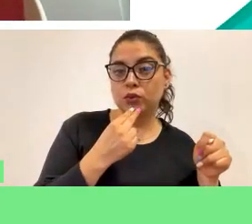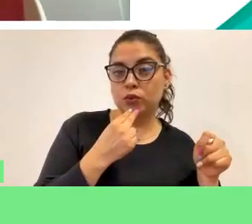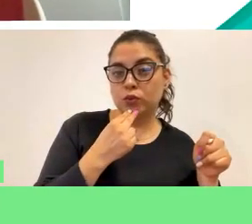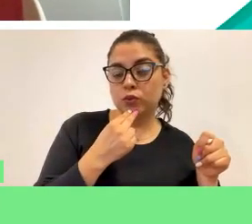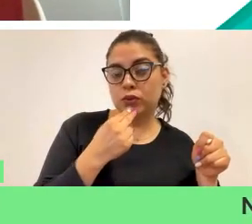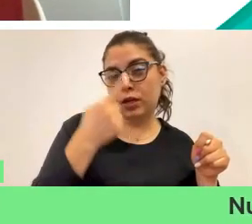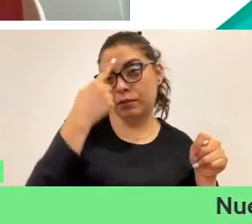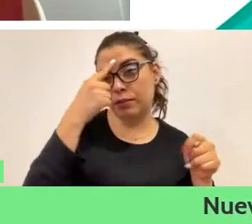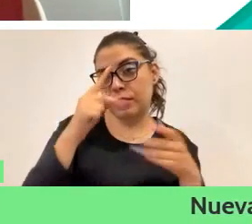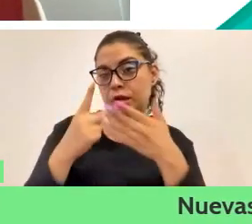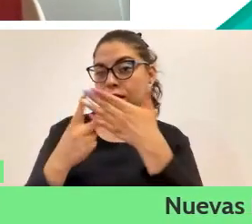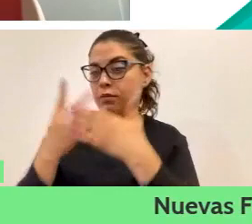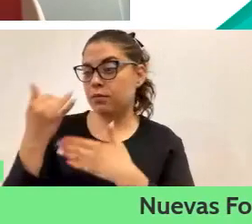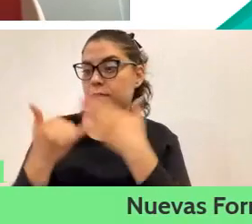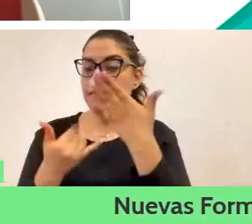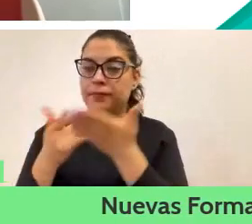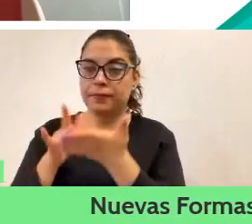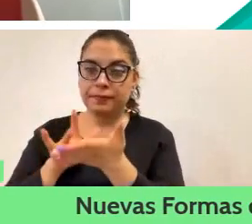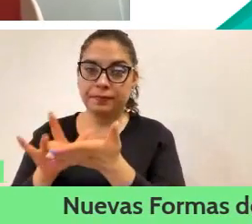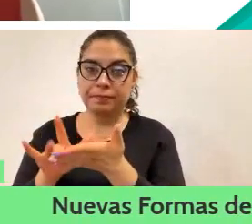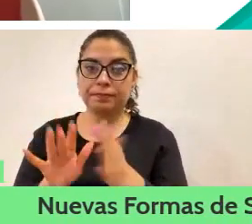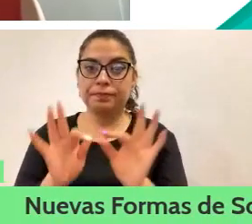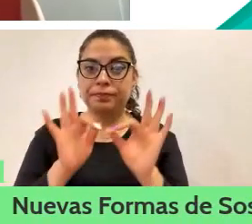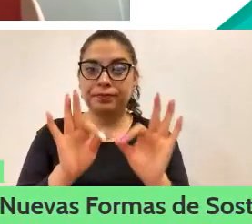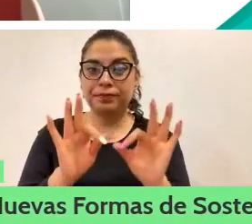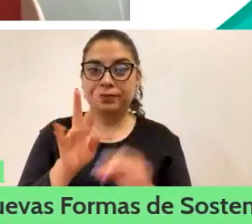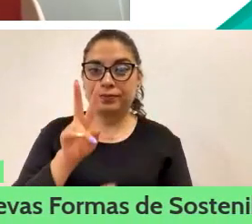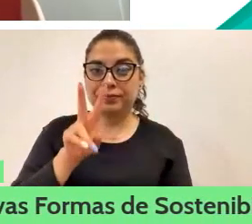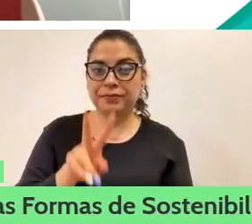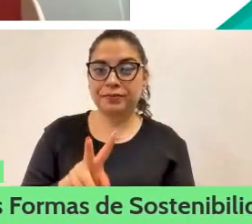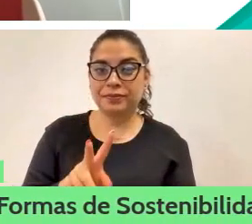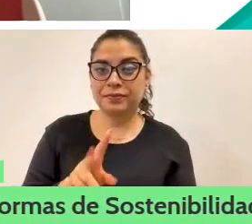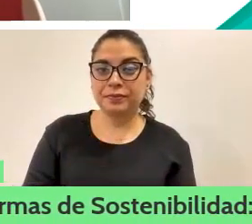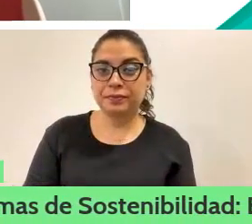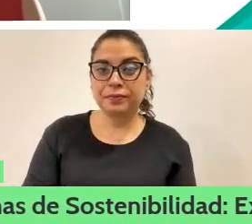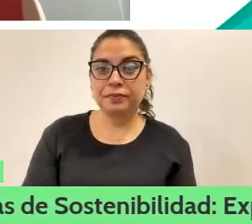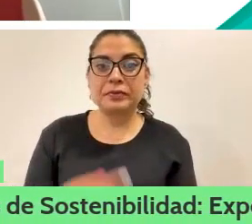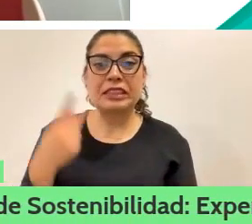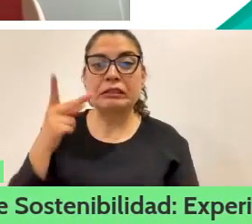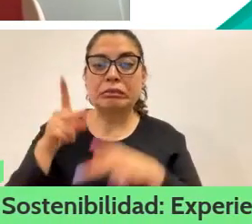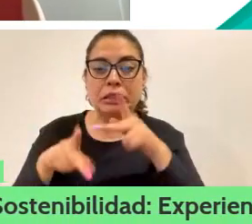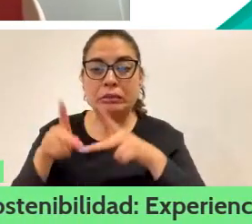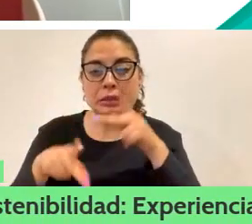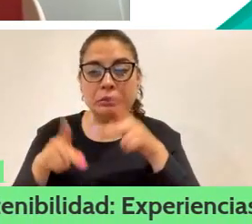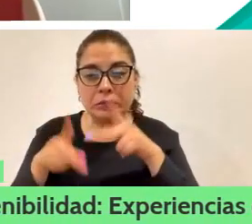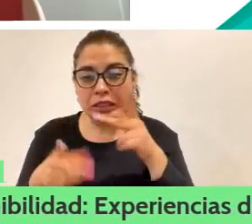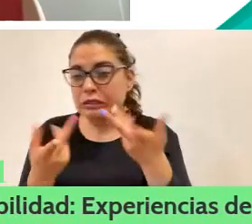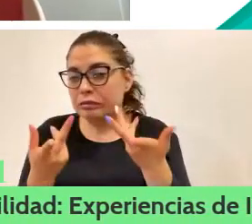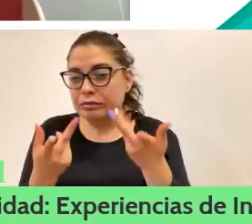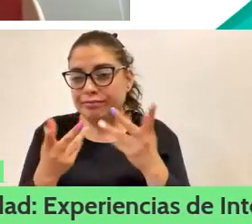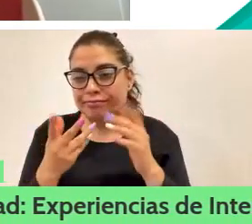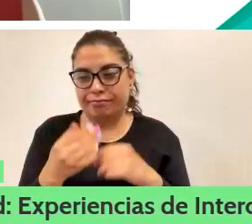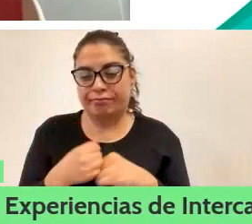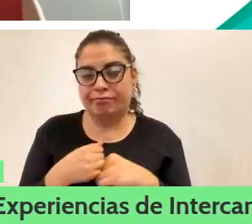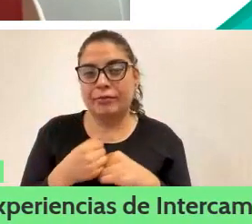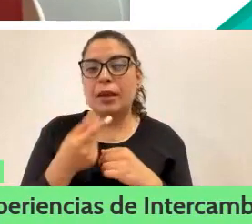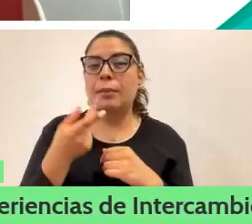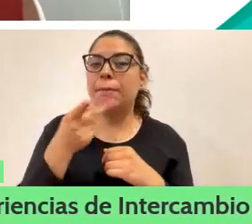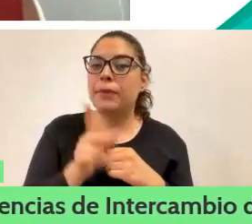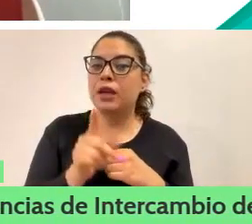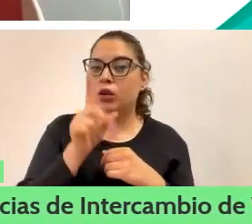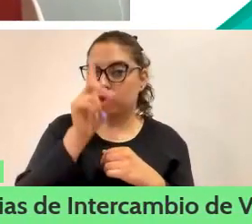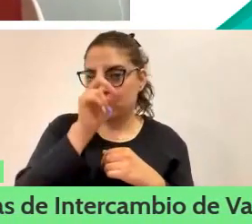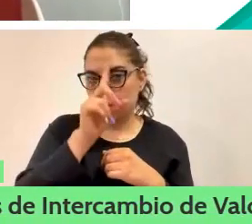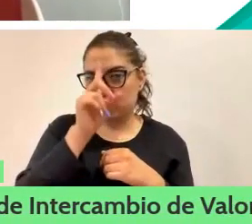Fantástico, Elena. Gracias. No sé si qué pena que se te fue un poquito la onda, pero nos diste varios tips para que todos tengan en cuenta